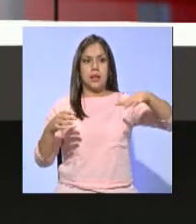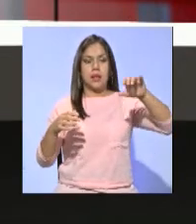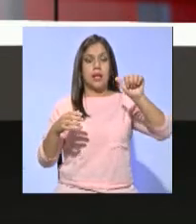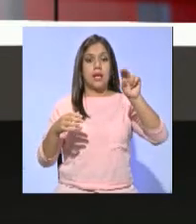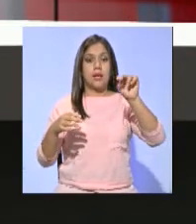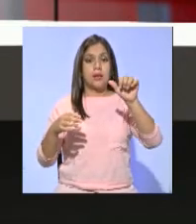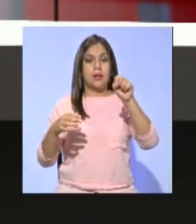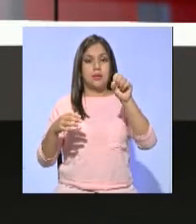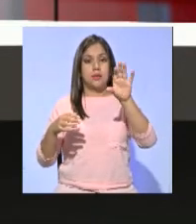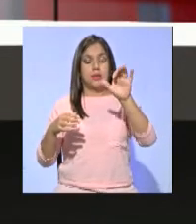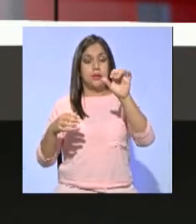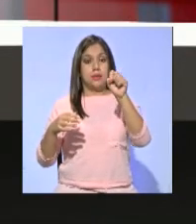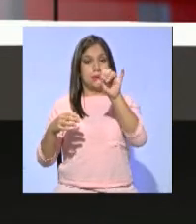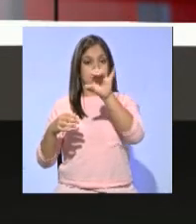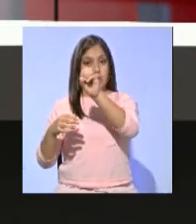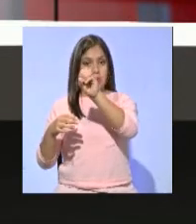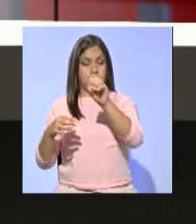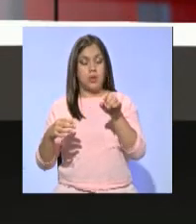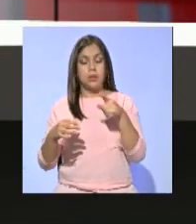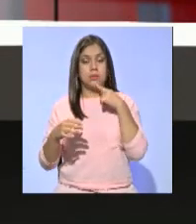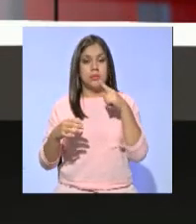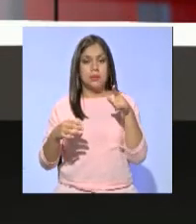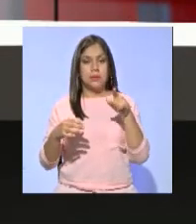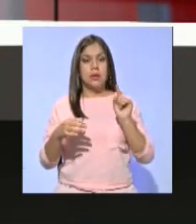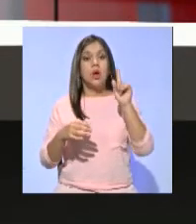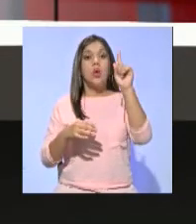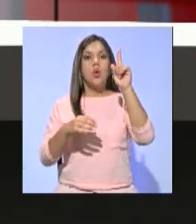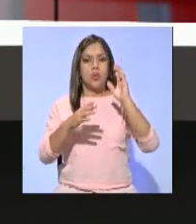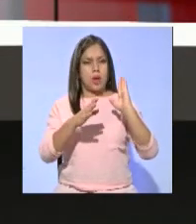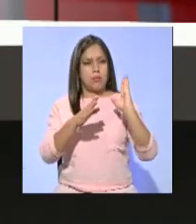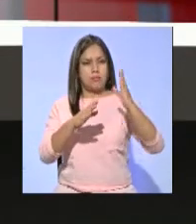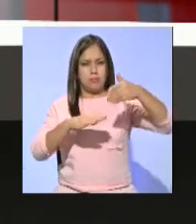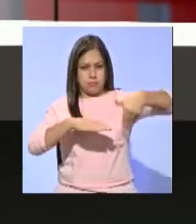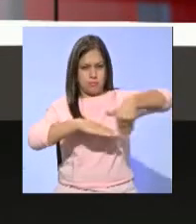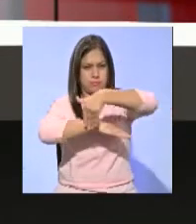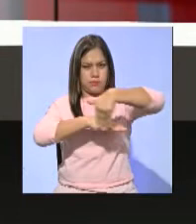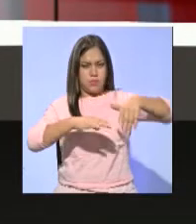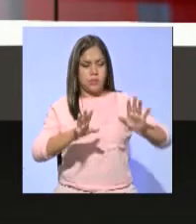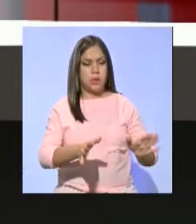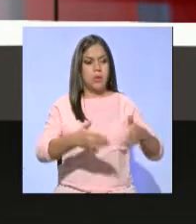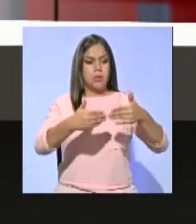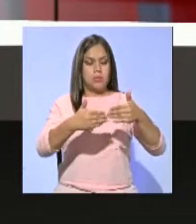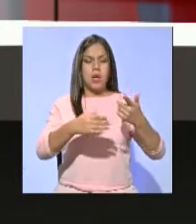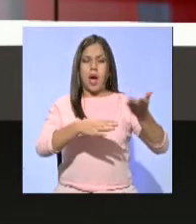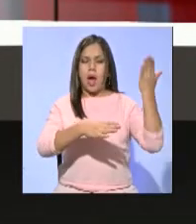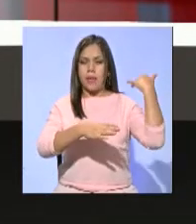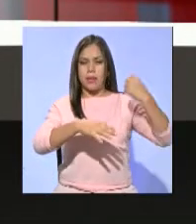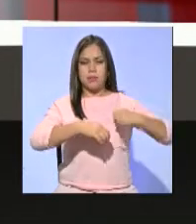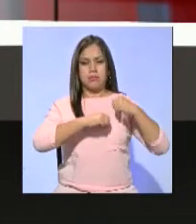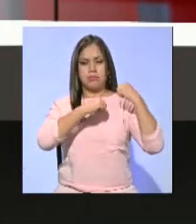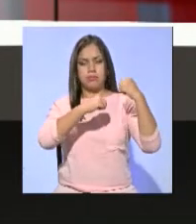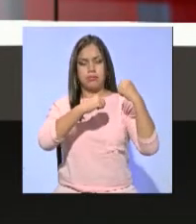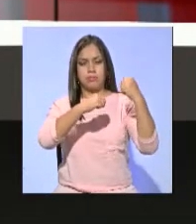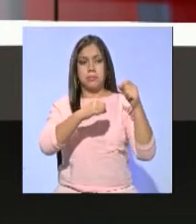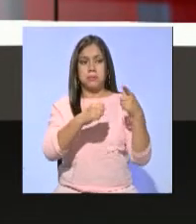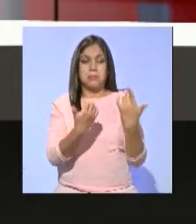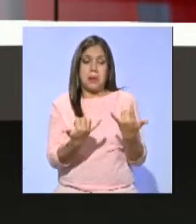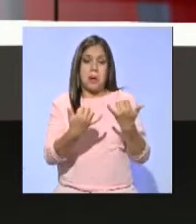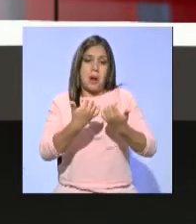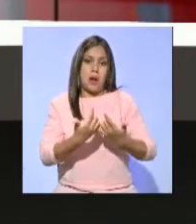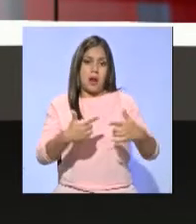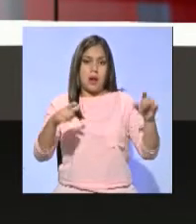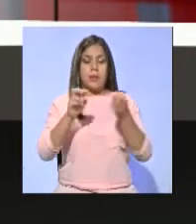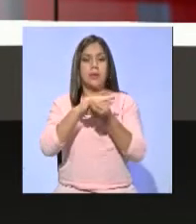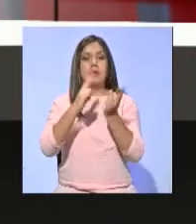Anastasio Pichisaca, involucrado en el cierre de una vía durante una manifestación. Además, la Comisión analizó el articulado de reformas al